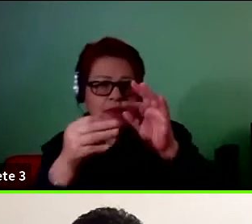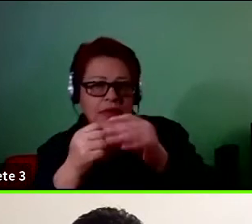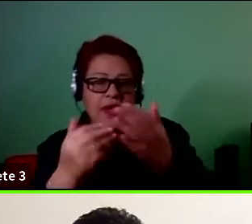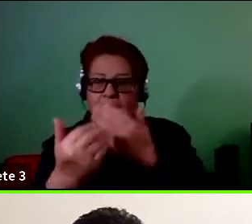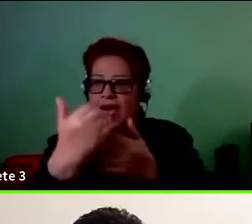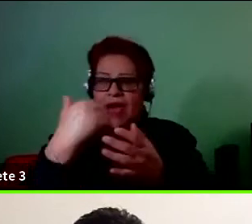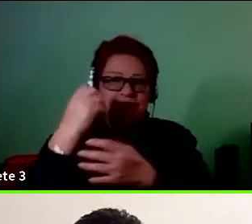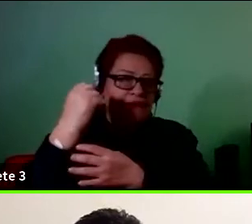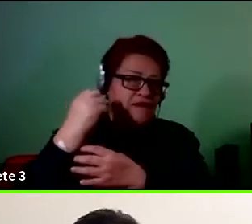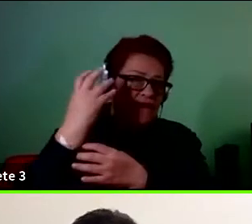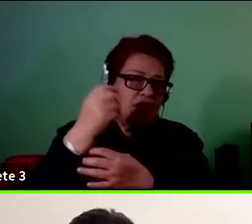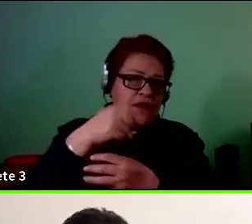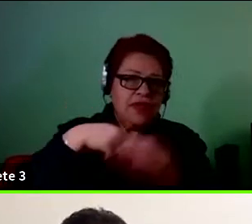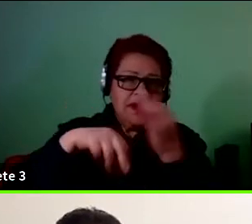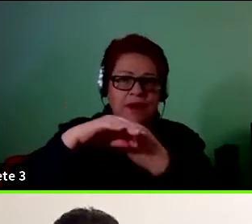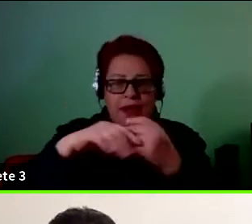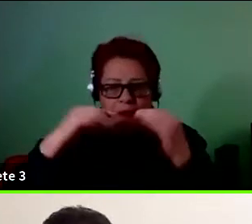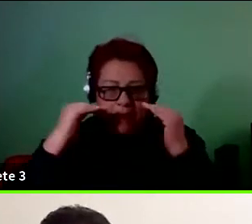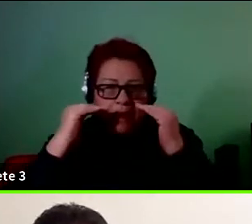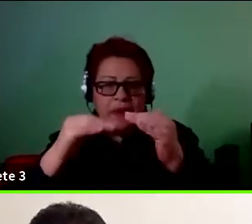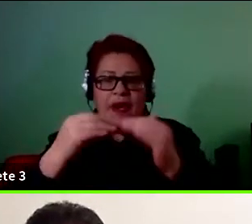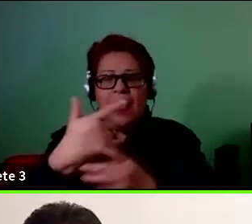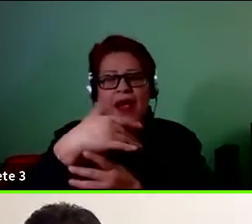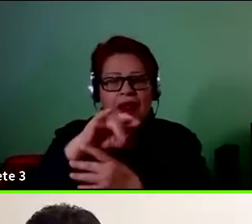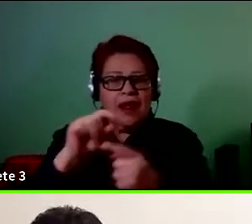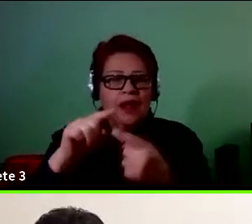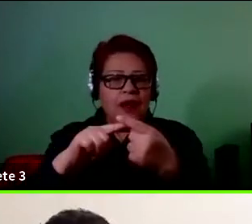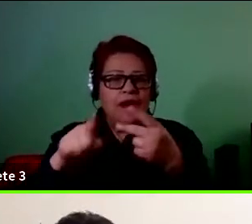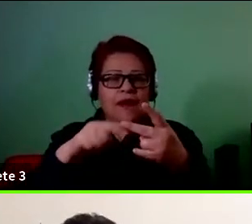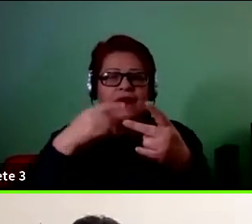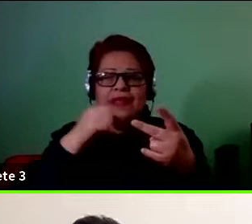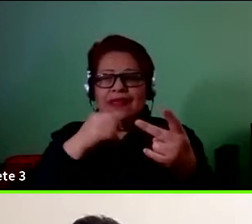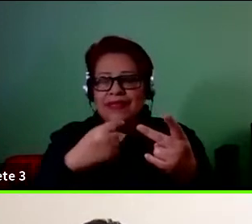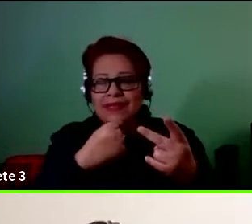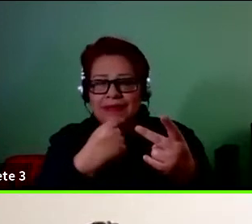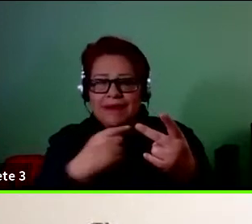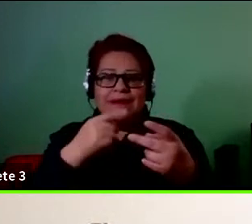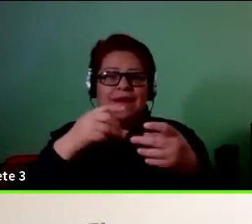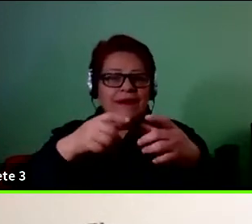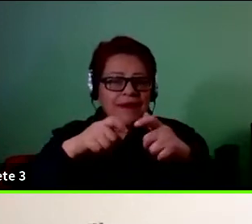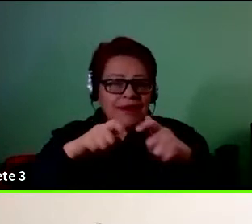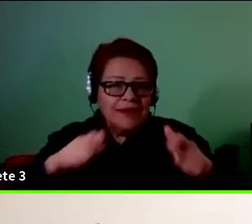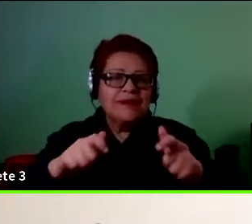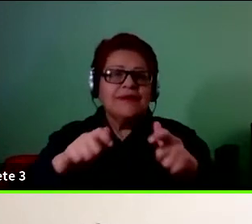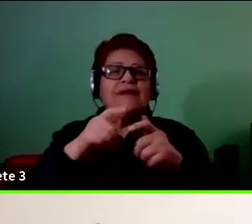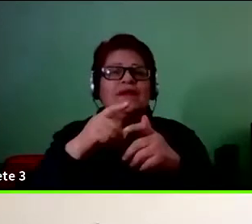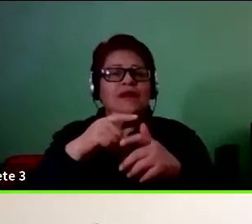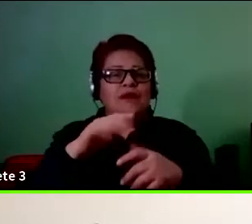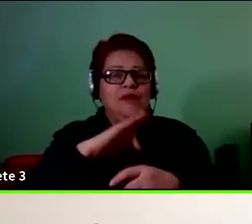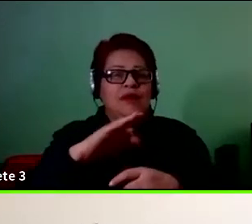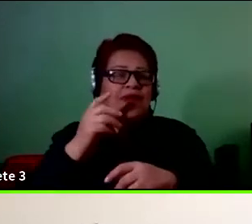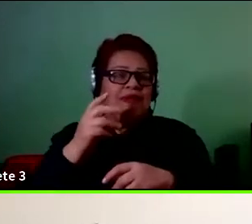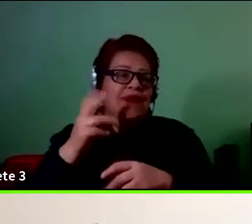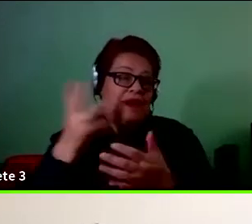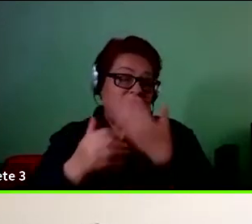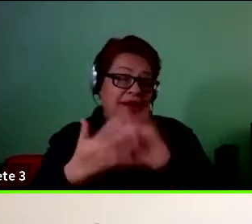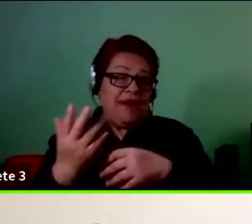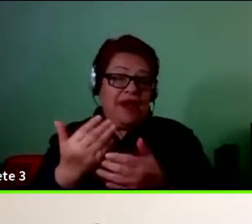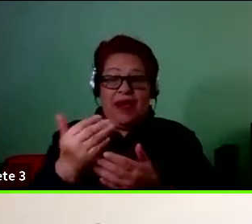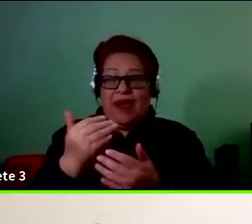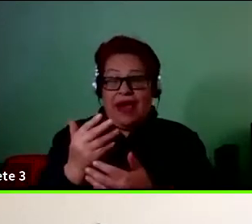antes del foro tiene que ver con toda la perspectiva, no solo de género, de la infancia y de todo el desarrollo que se tiene que prever, no solamente